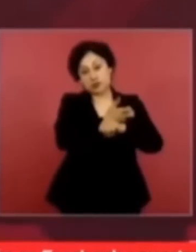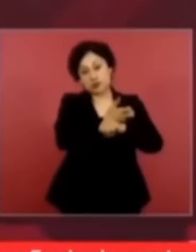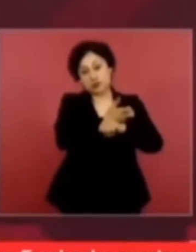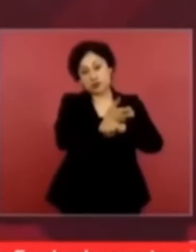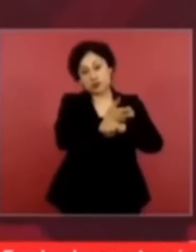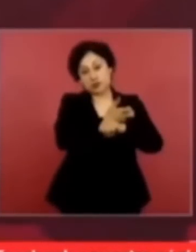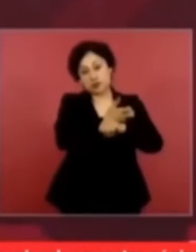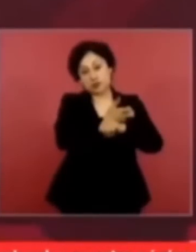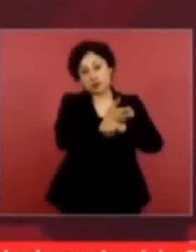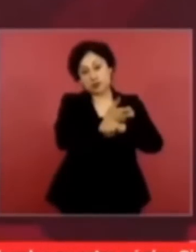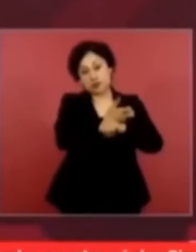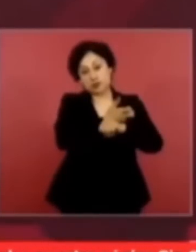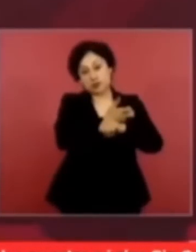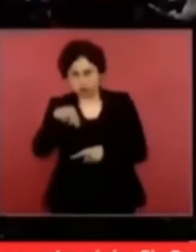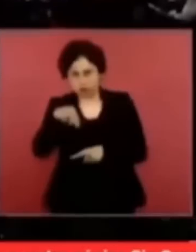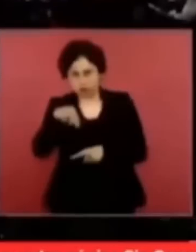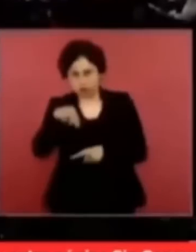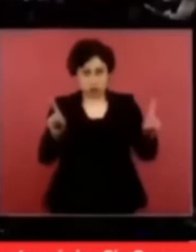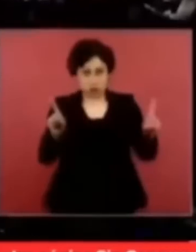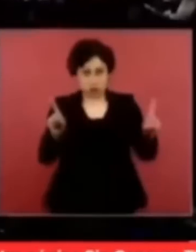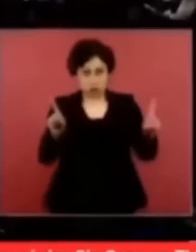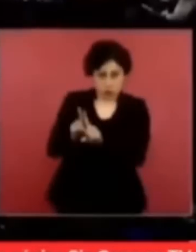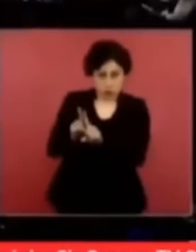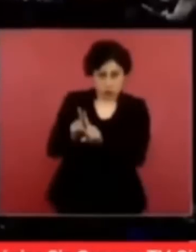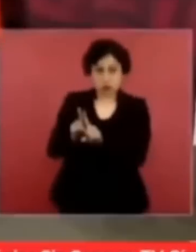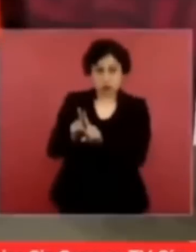Wilson, un golpe de Estado